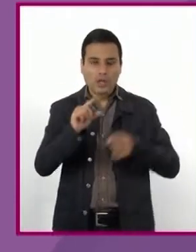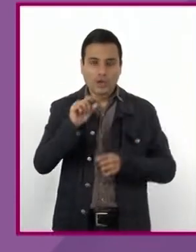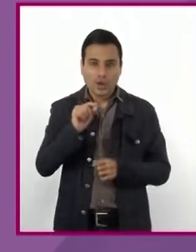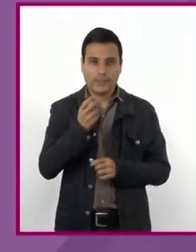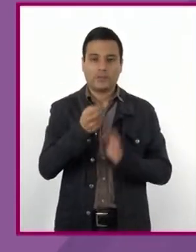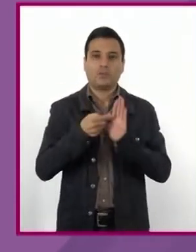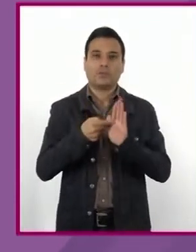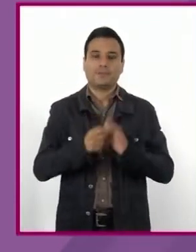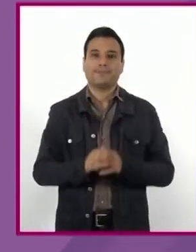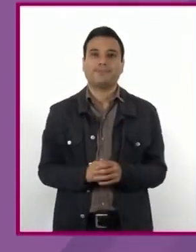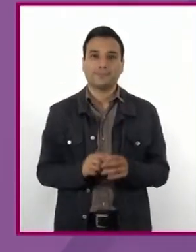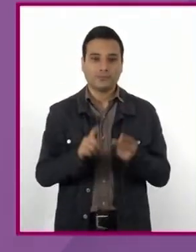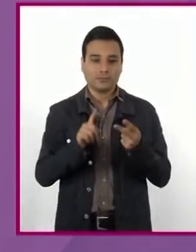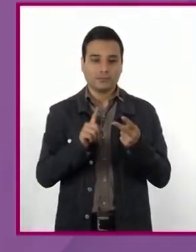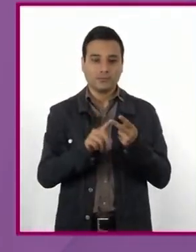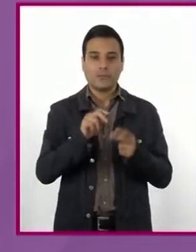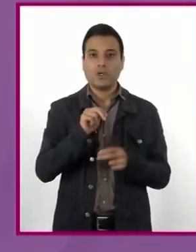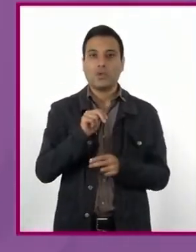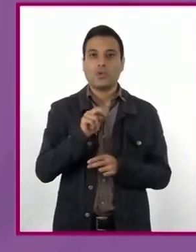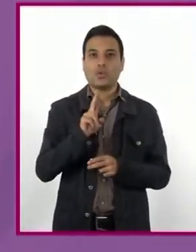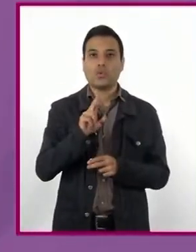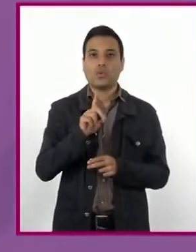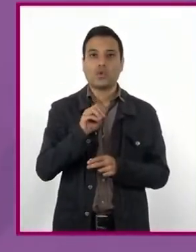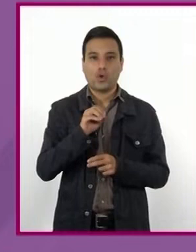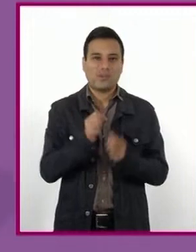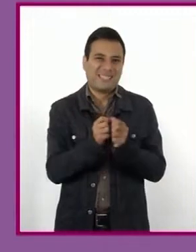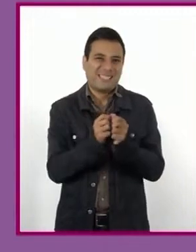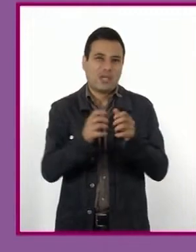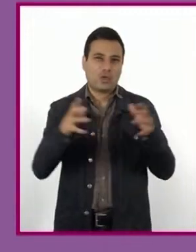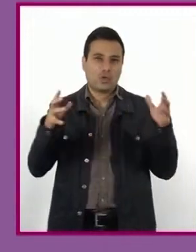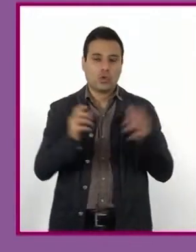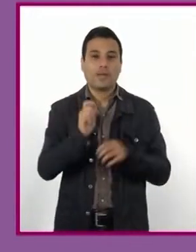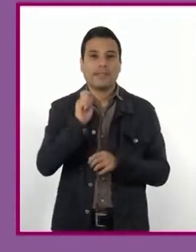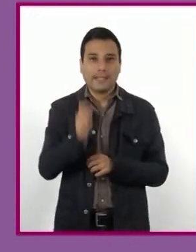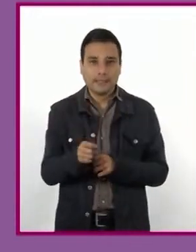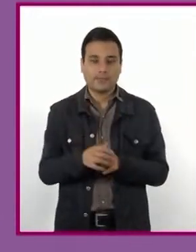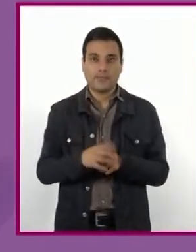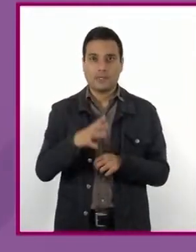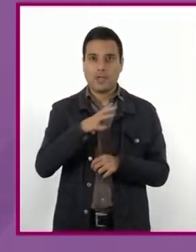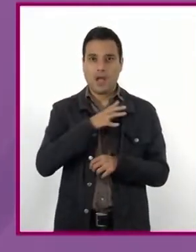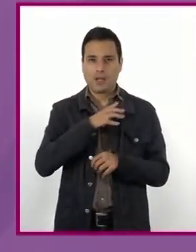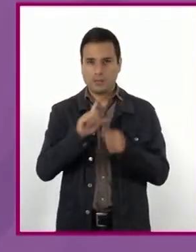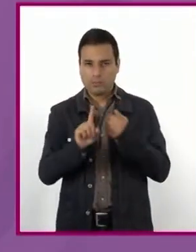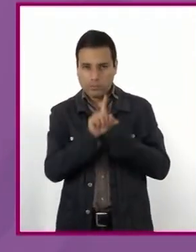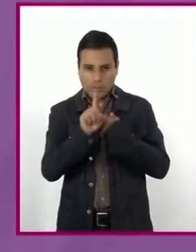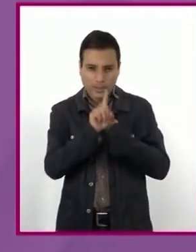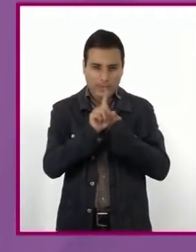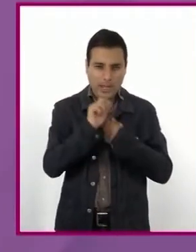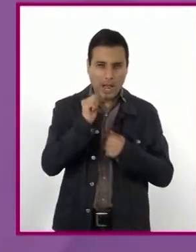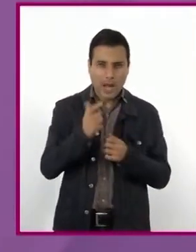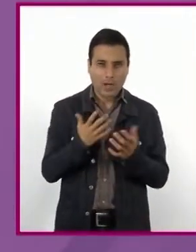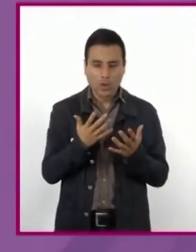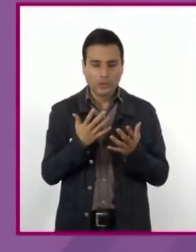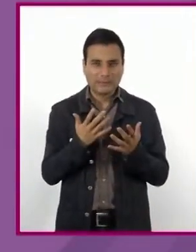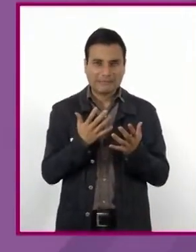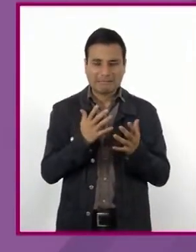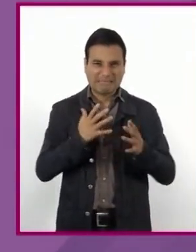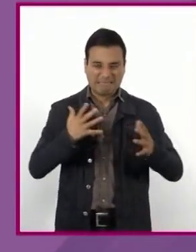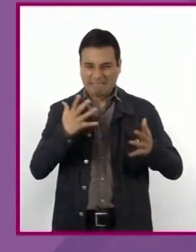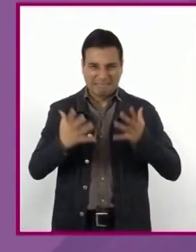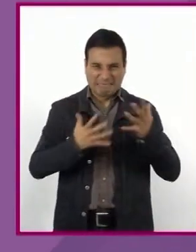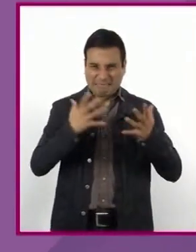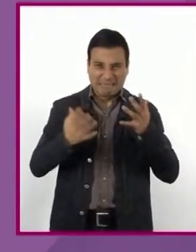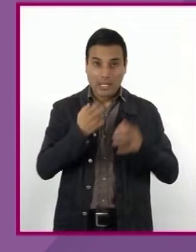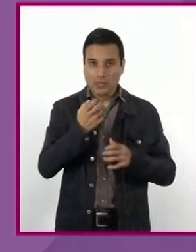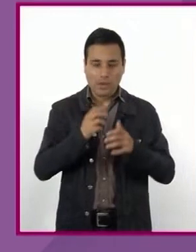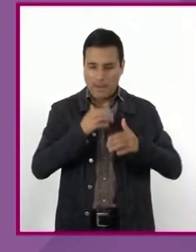cabo. Nudo o desarrollo, donde se presenta la peripecia, es decir, una situación adversa que origina un